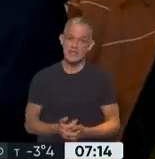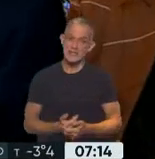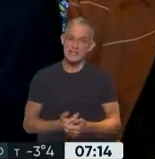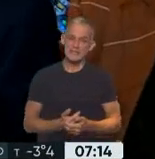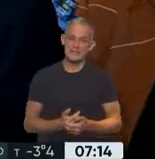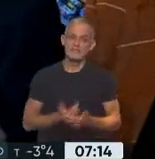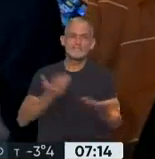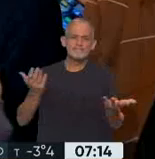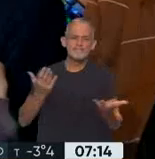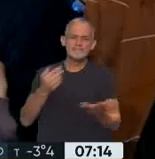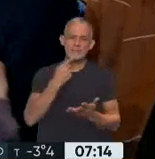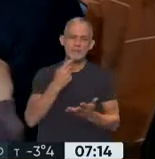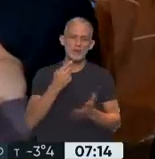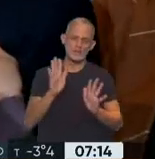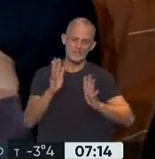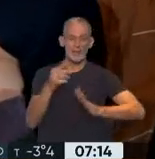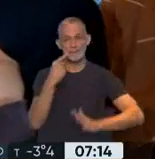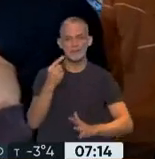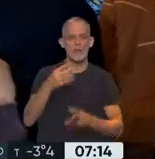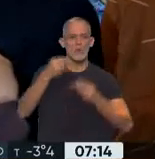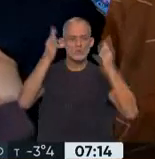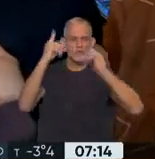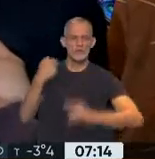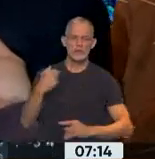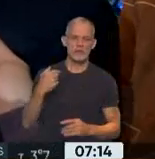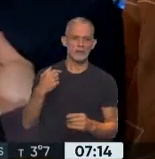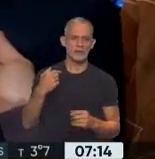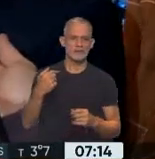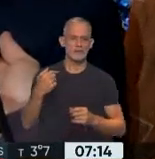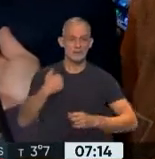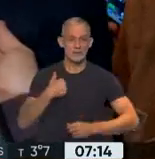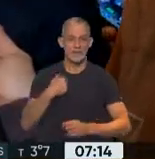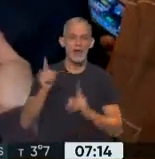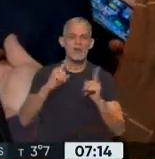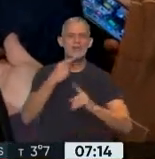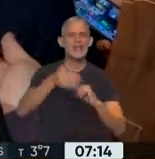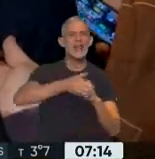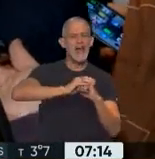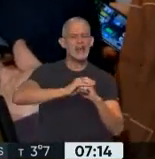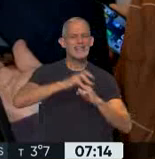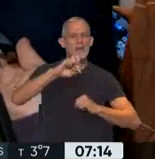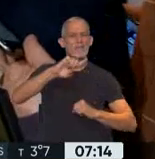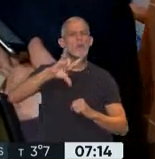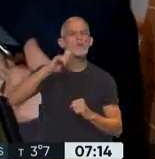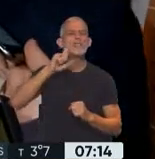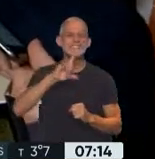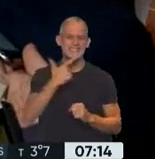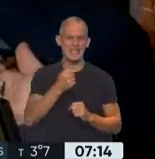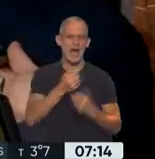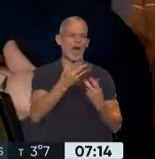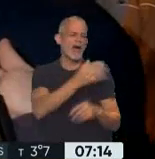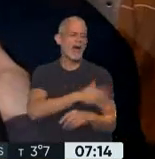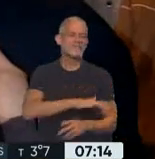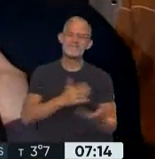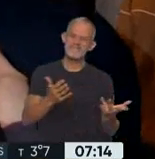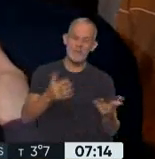bueno, lo ha dicho, mirá, lo ha dicho muchas veces. Yo veía que algunos dicen que Larreta es populista, por ejemplo. O sea, que se tienen que poner